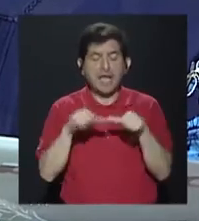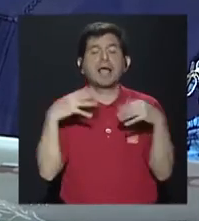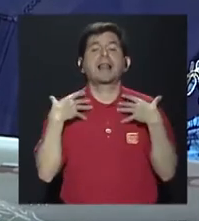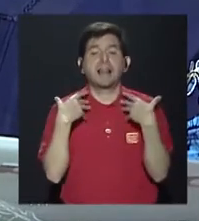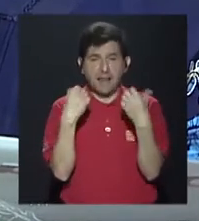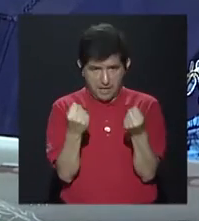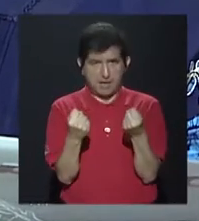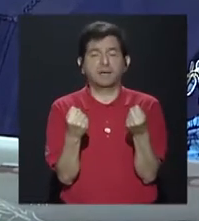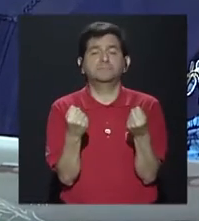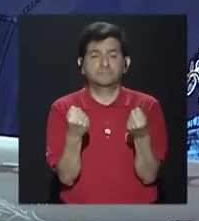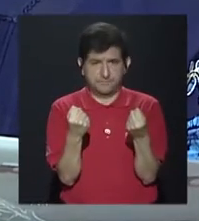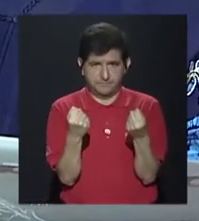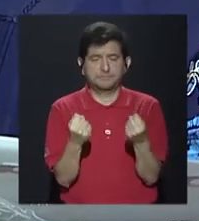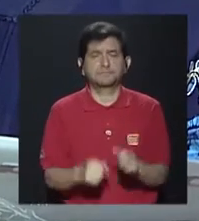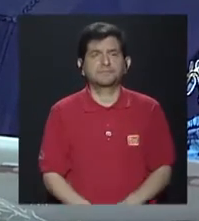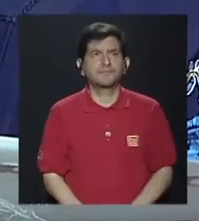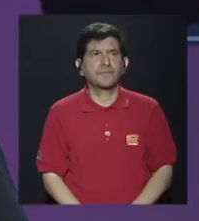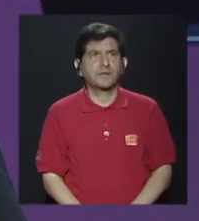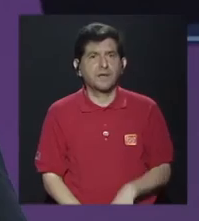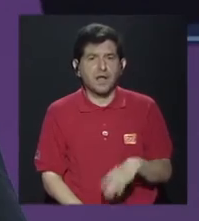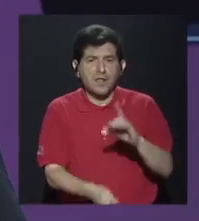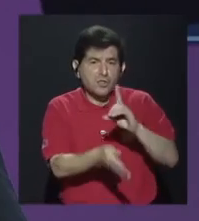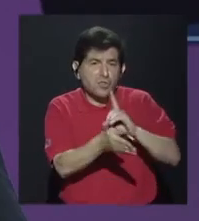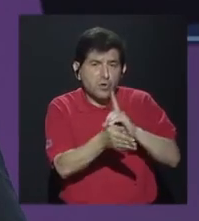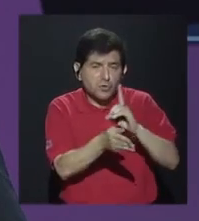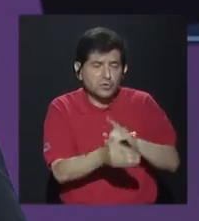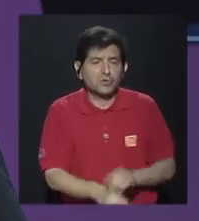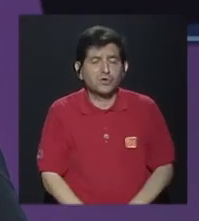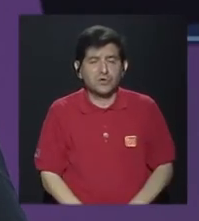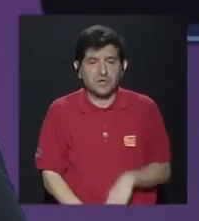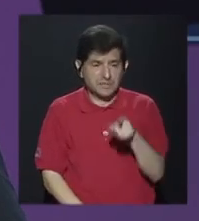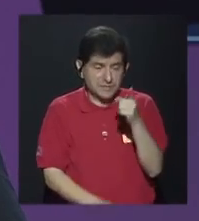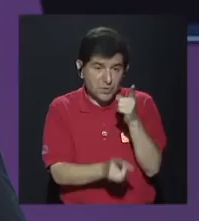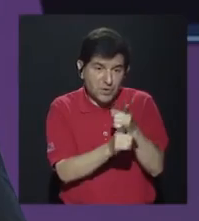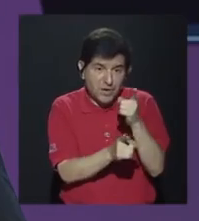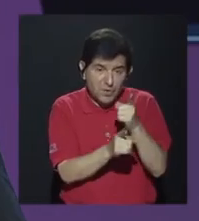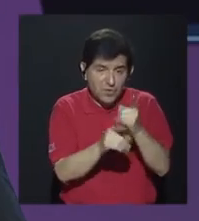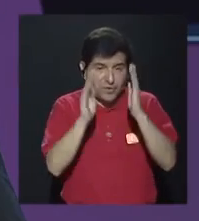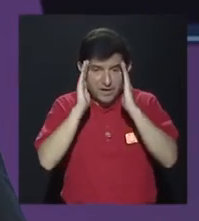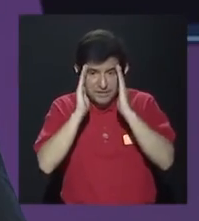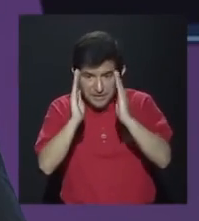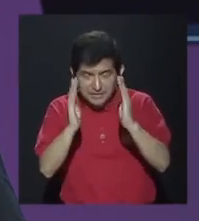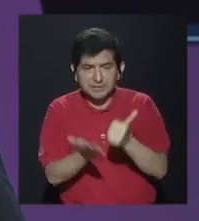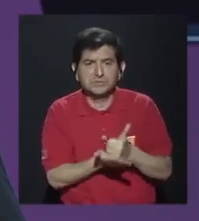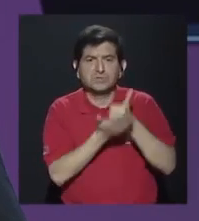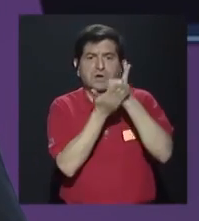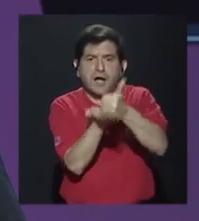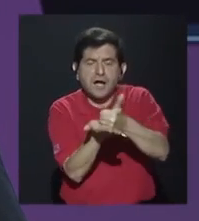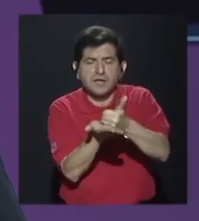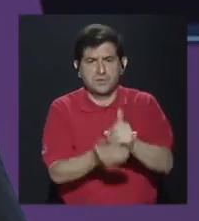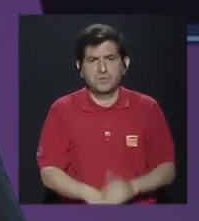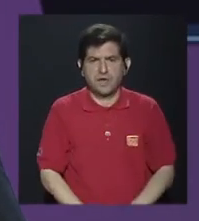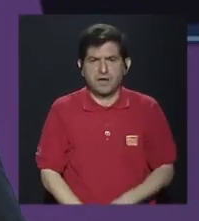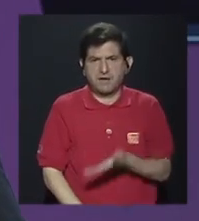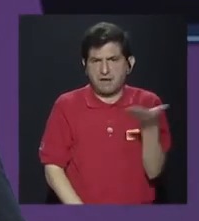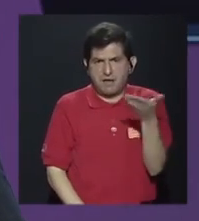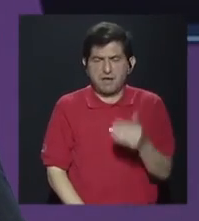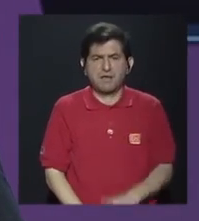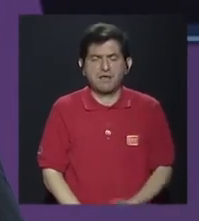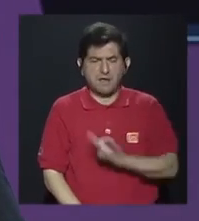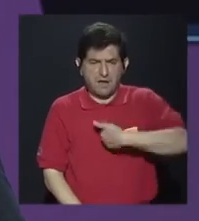también encontrar médicos adecuados para que nos ayude en la parte